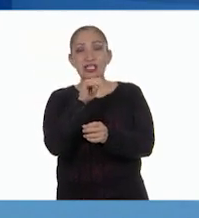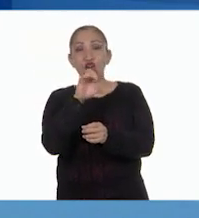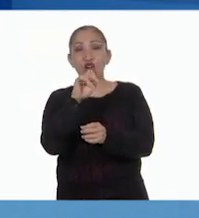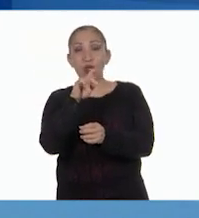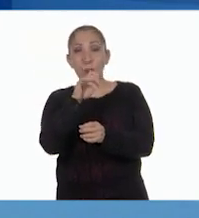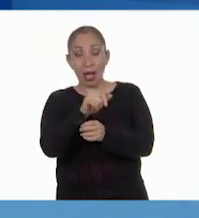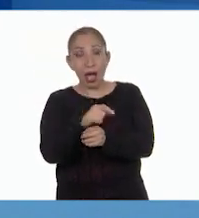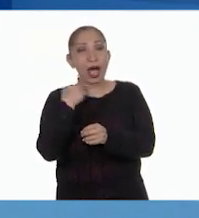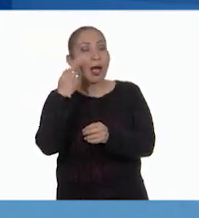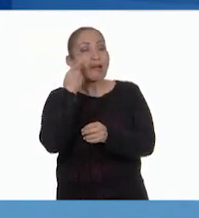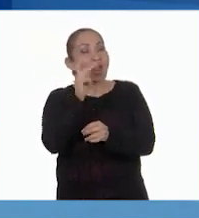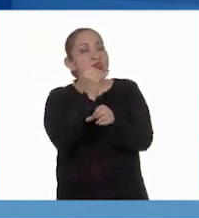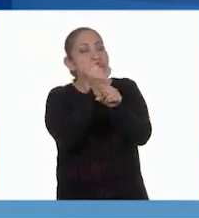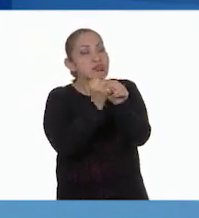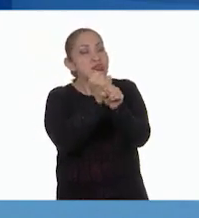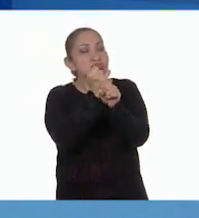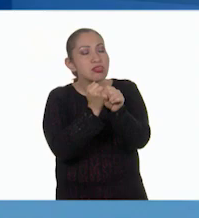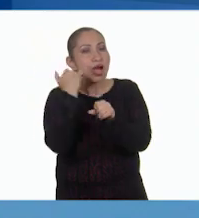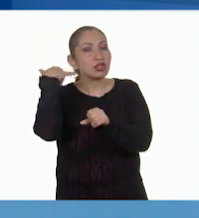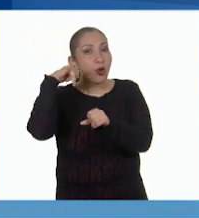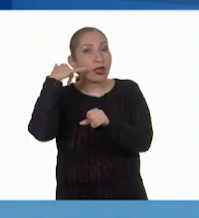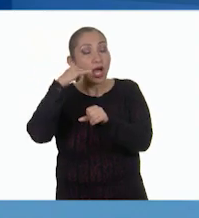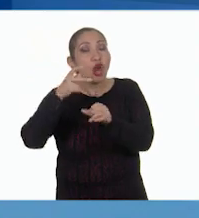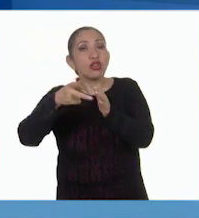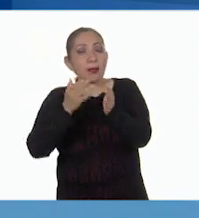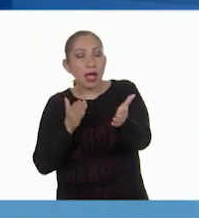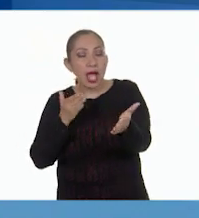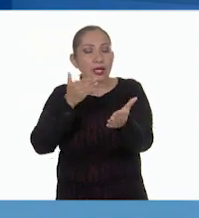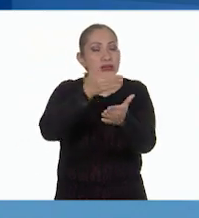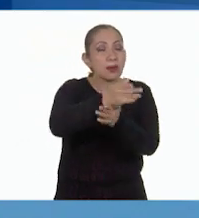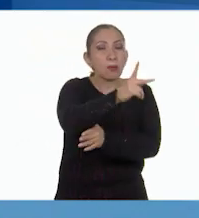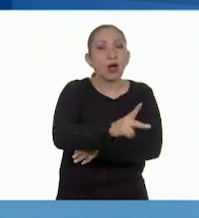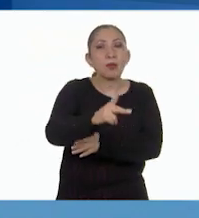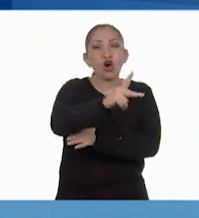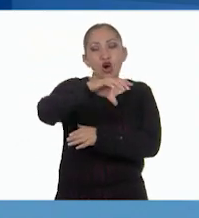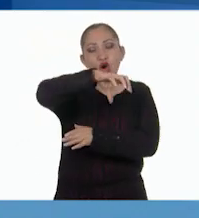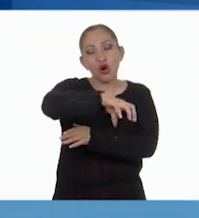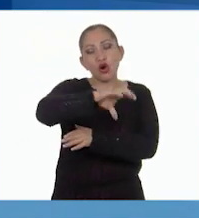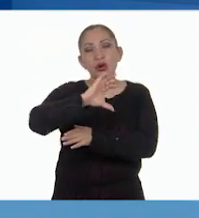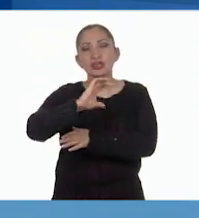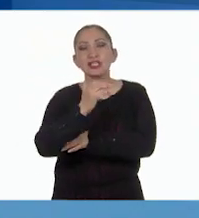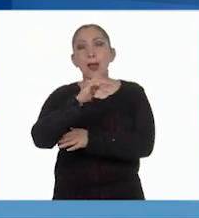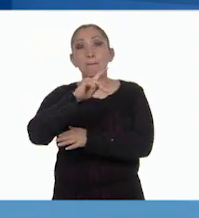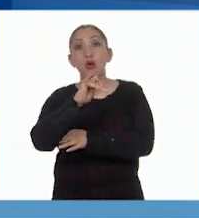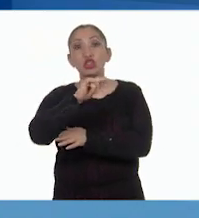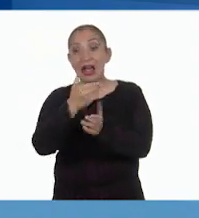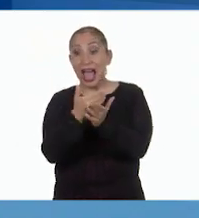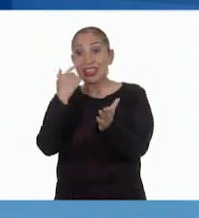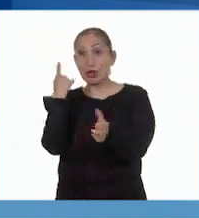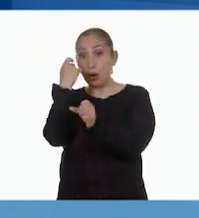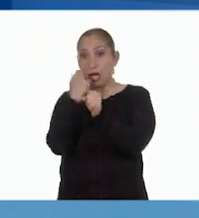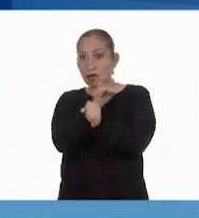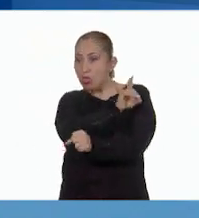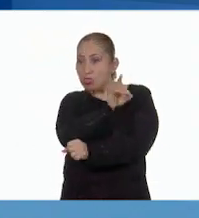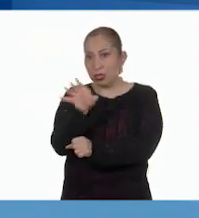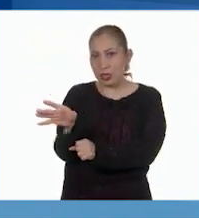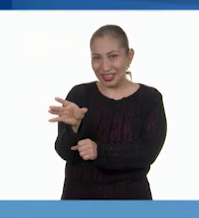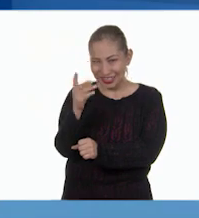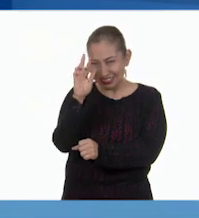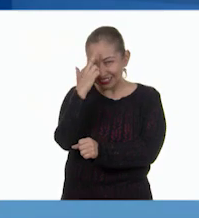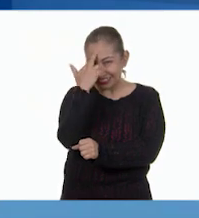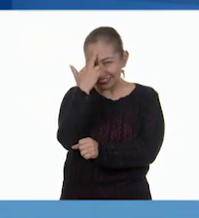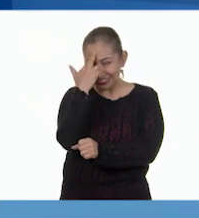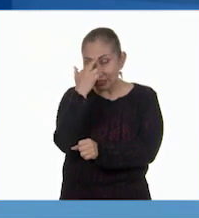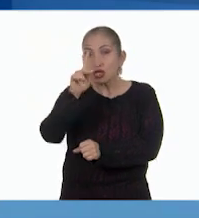de la península de Yucatán hasta que llegaron de nuevo al pueblo de Champotón, lugar donde un año antes habían sido derrotados. Y de